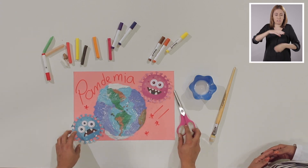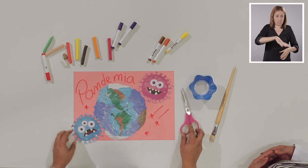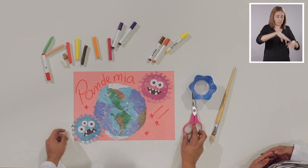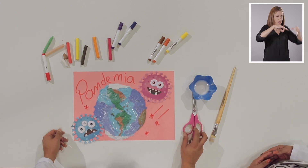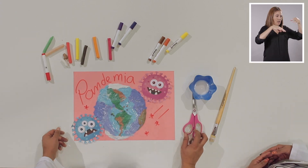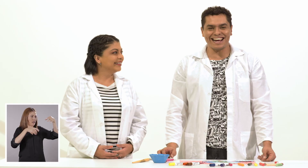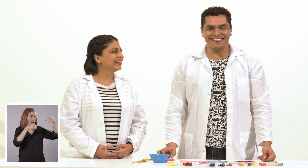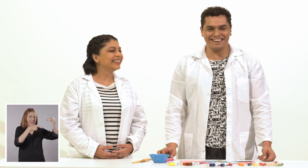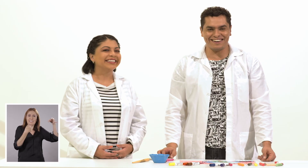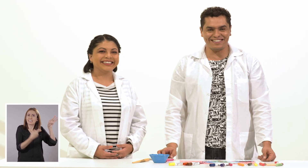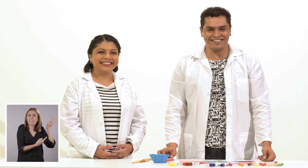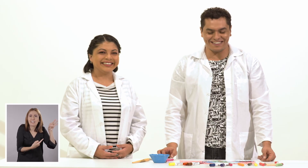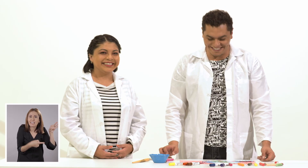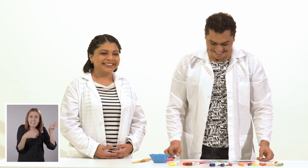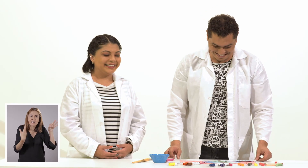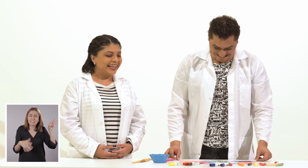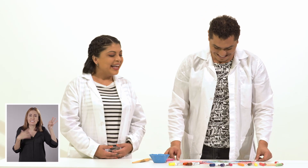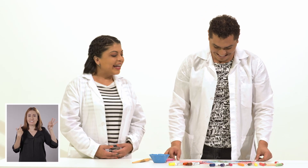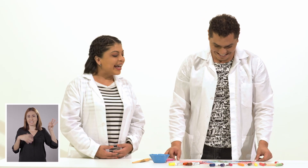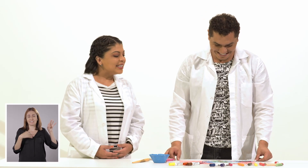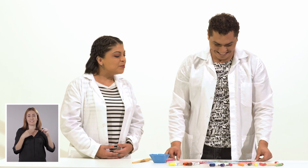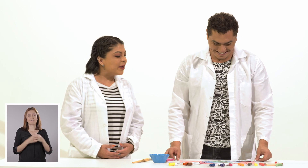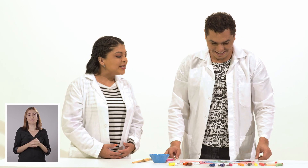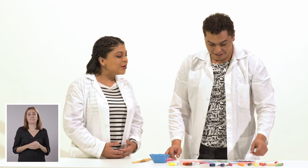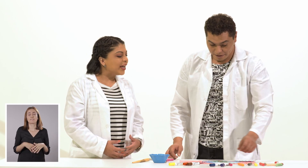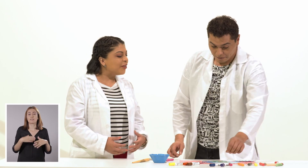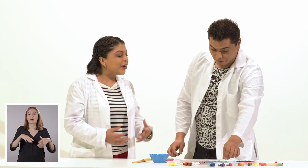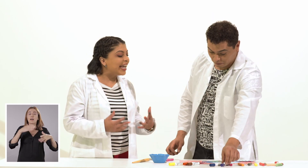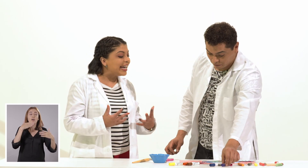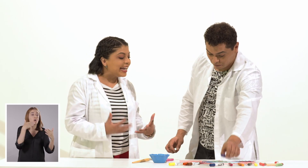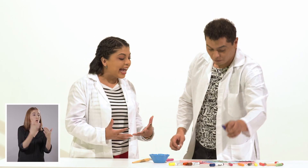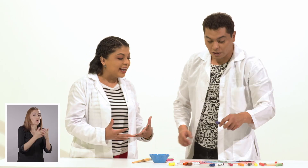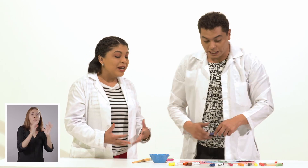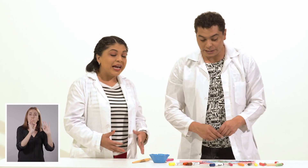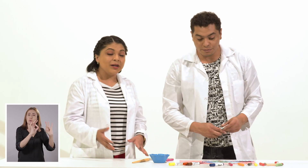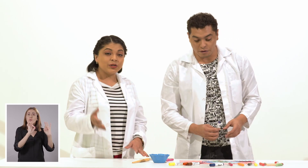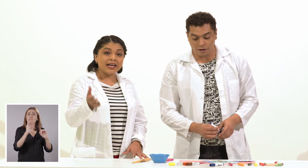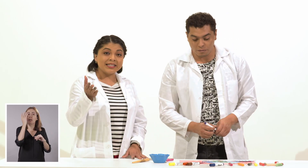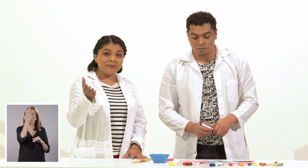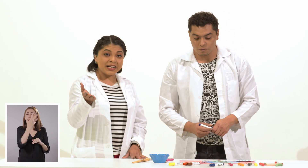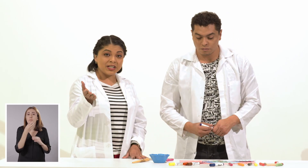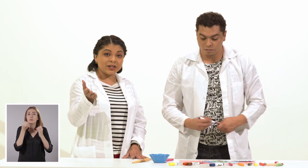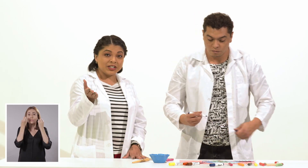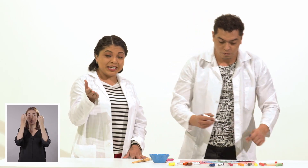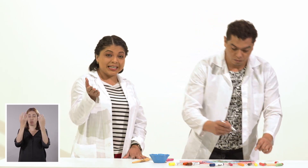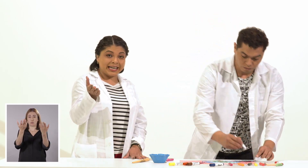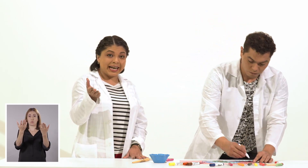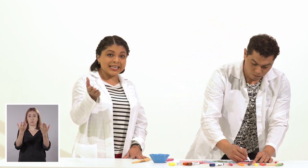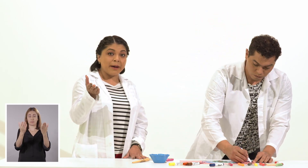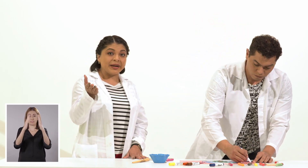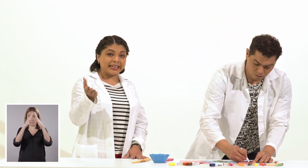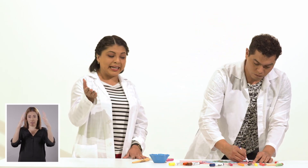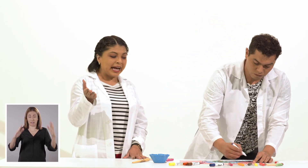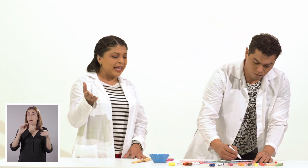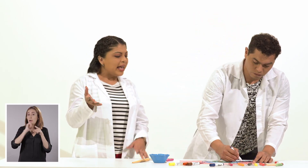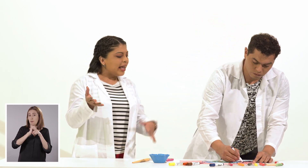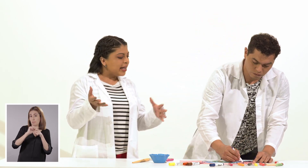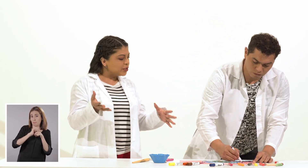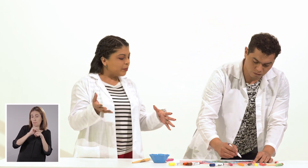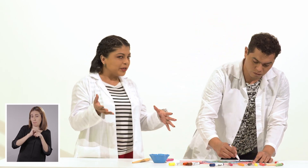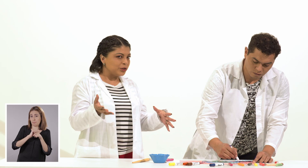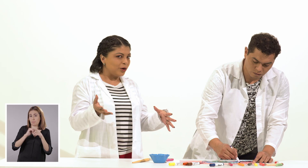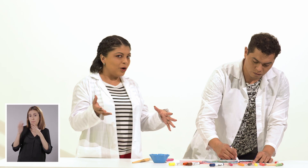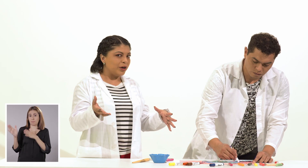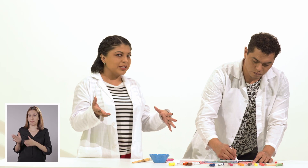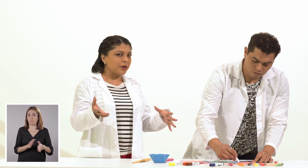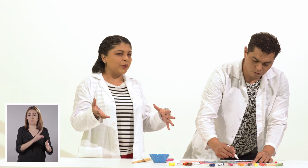Va a decir... ¡Qué gracioso! Gracias, Pancho. Quedó genial. Gracias, y ustedes también, chicos y chicas en casa, a practicar.